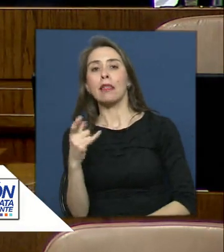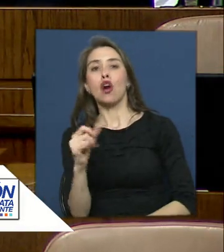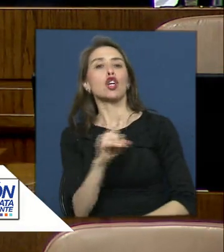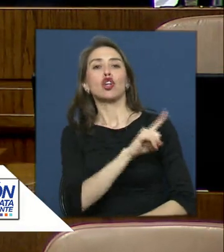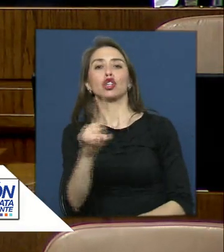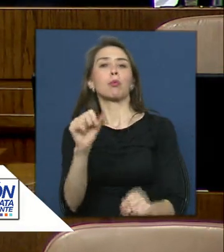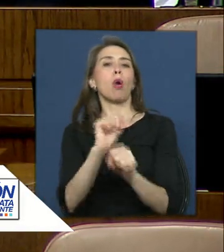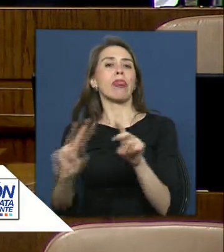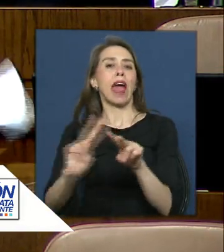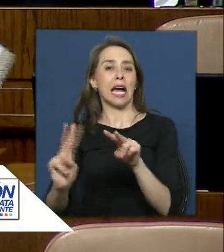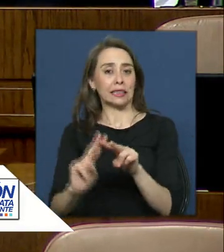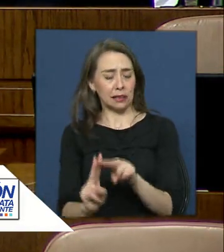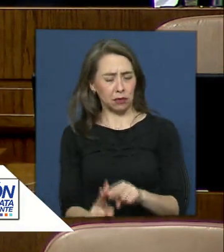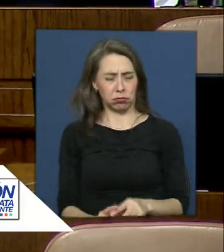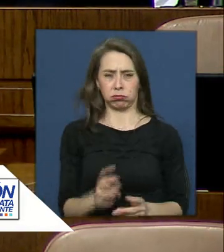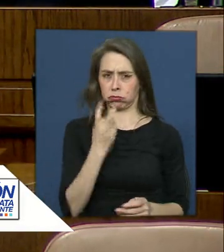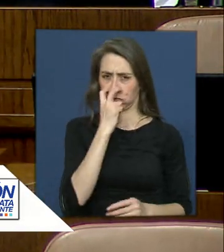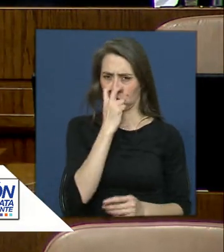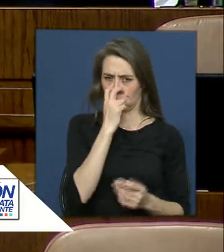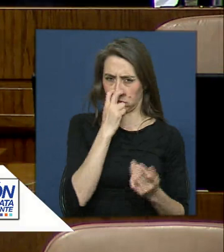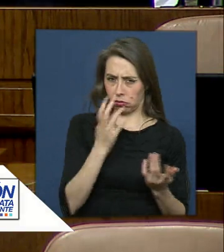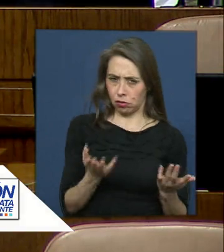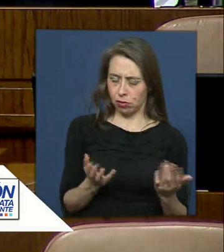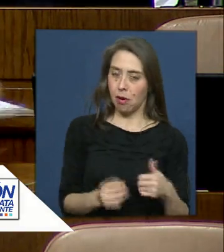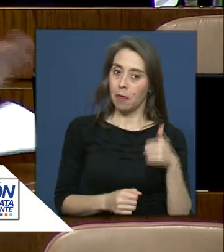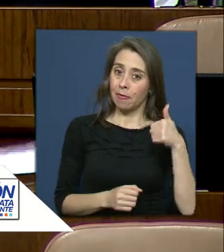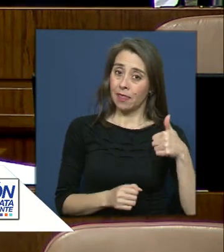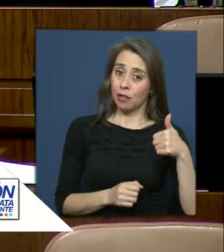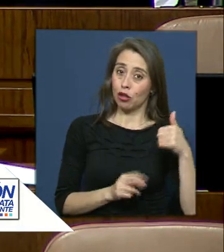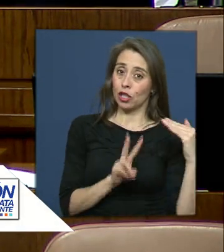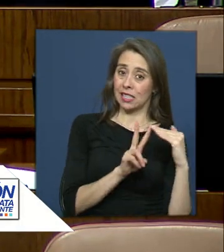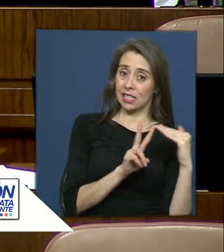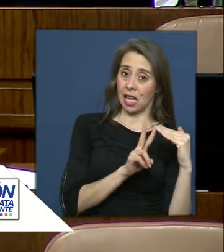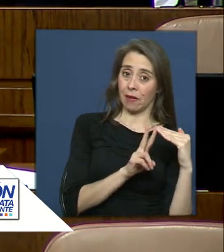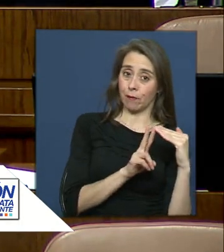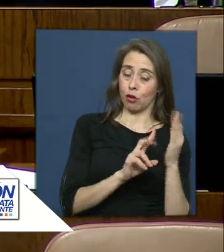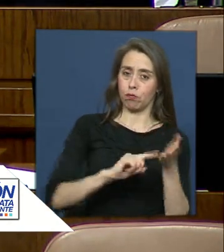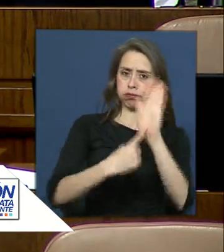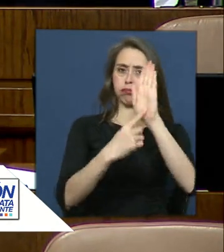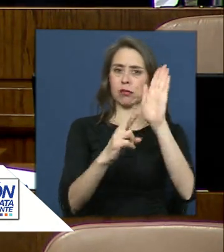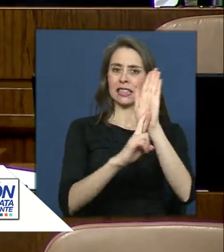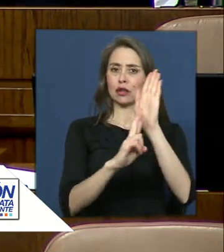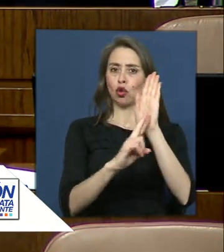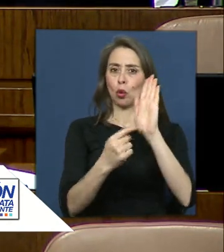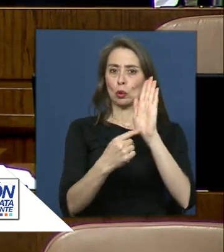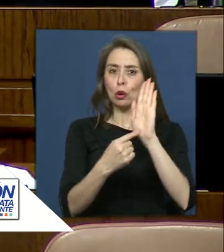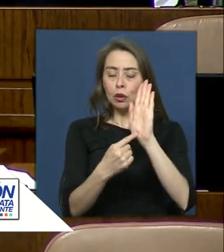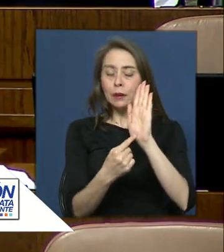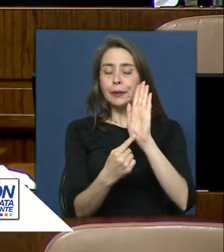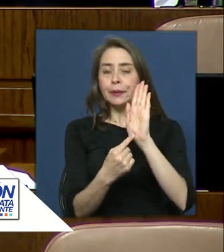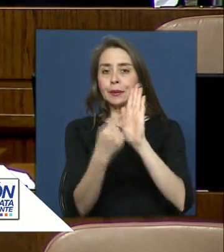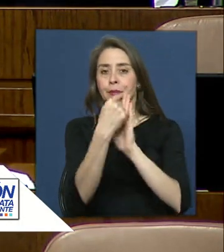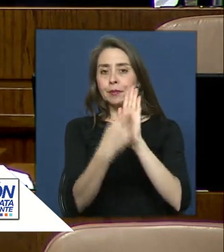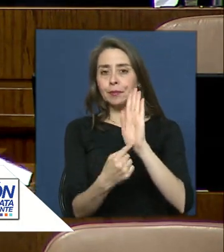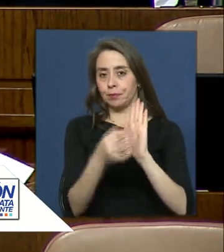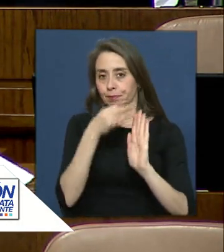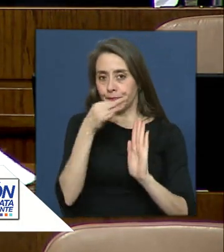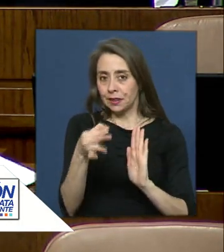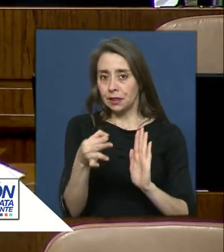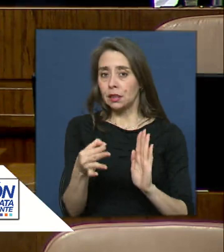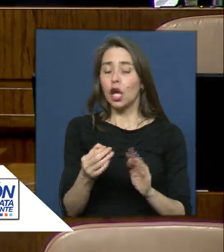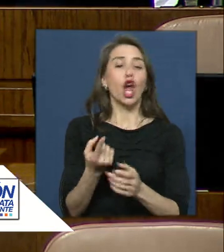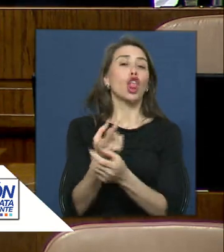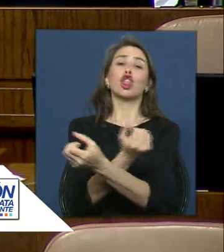curiosamente, el director del Servio emite una resolución sobre este particular en el cual señala que a consecuencia de no